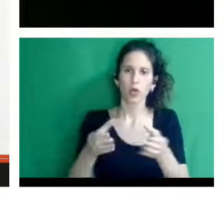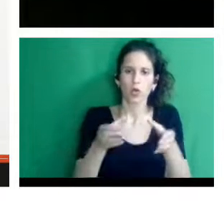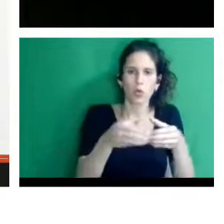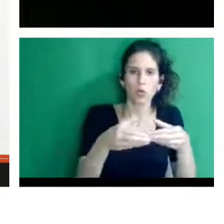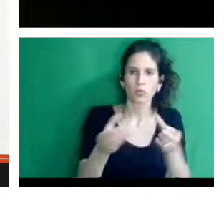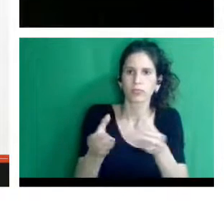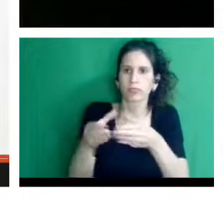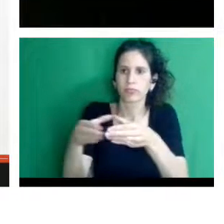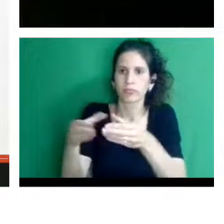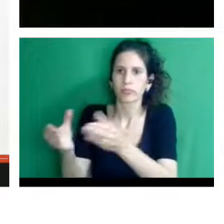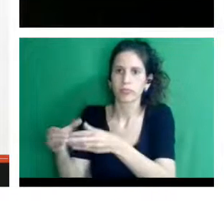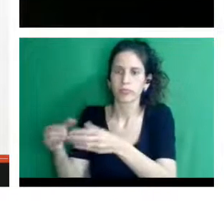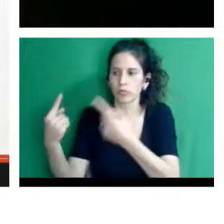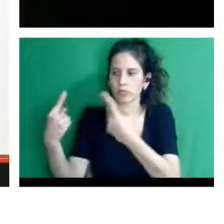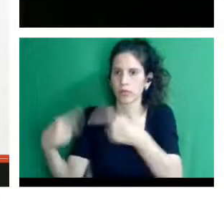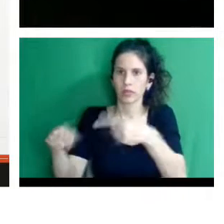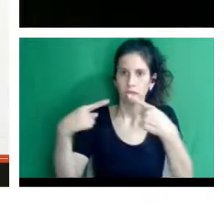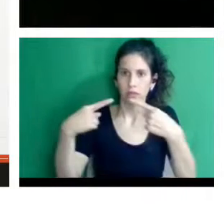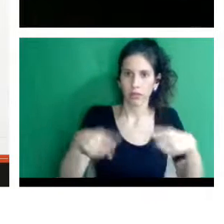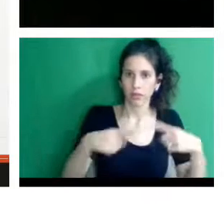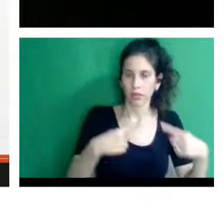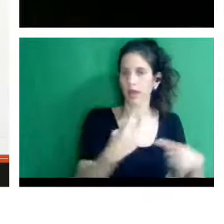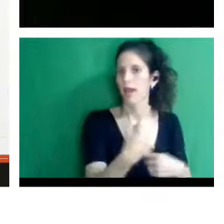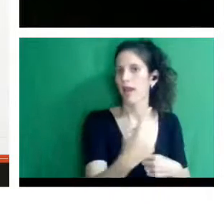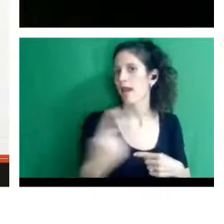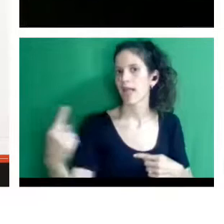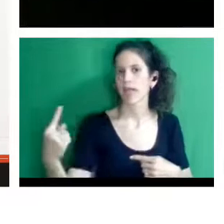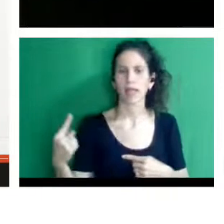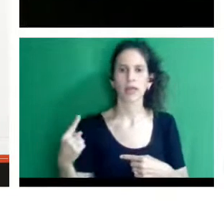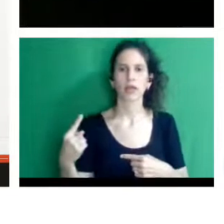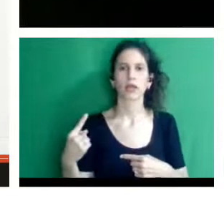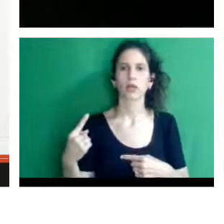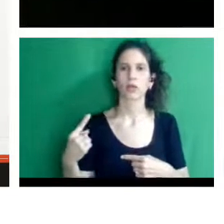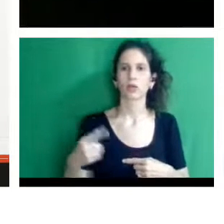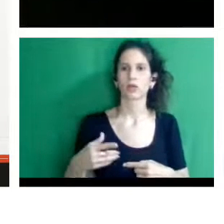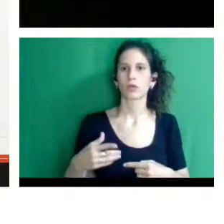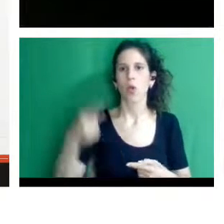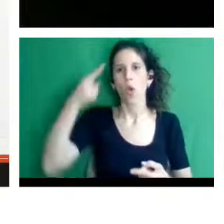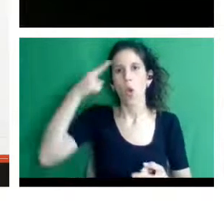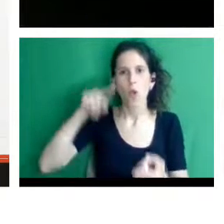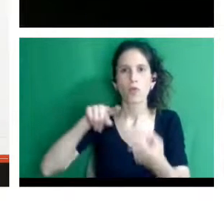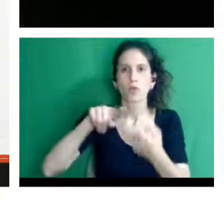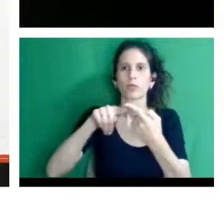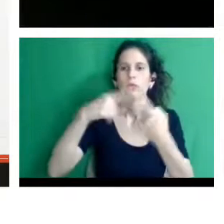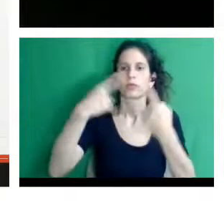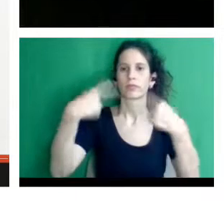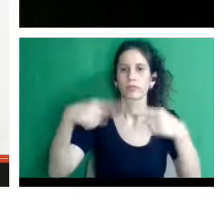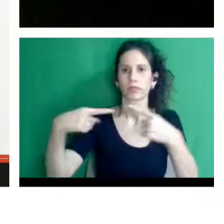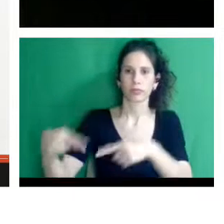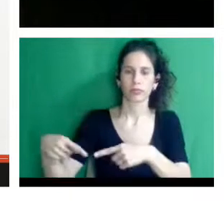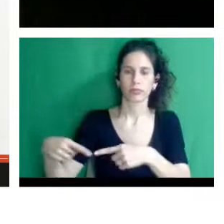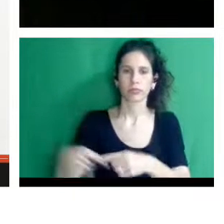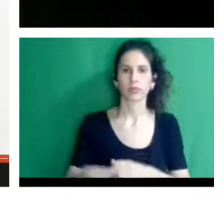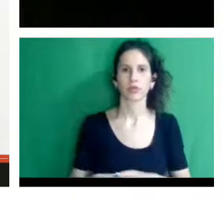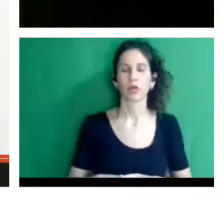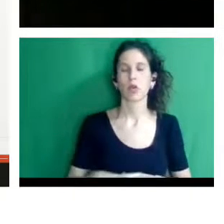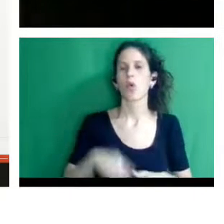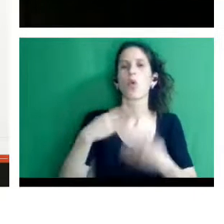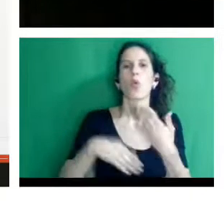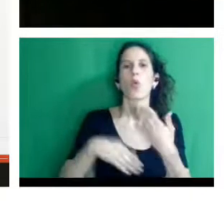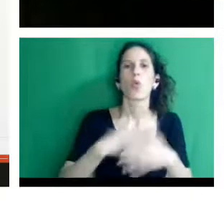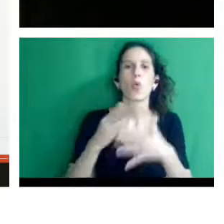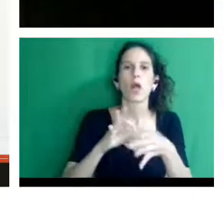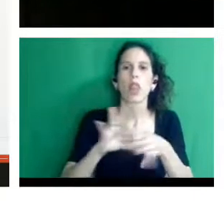expectativas. Con el propósito de garantizar juegos libres de barreras, es necesario que cada participante tenga acceso a